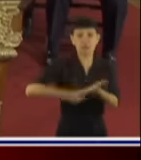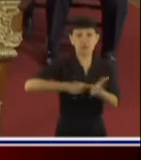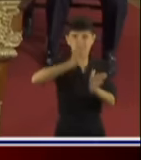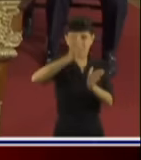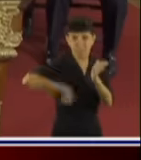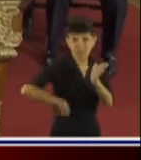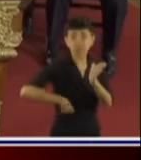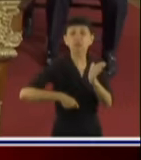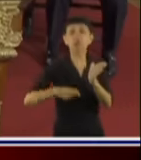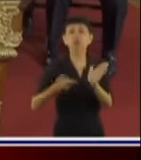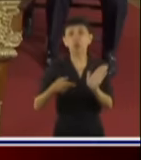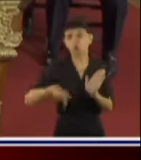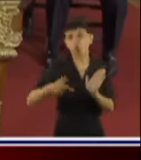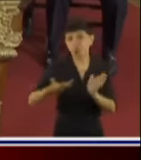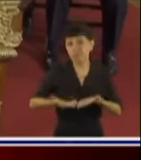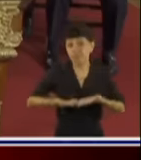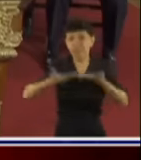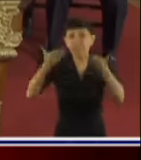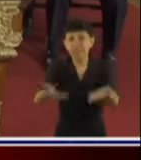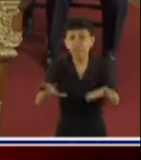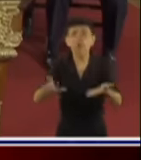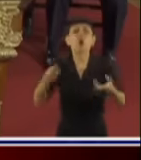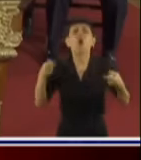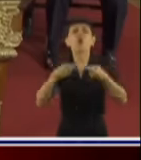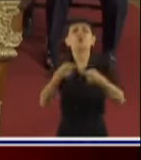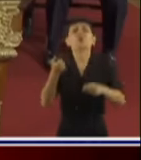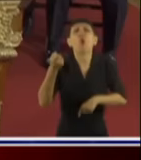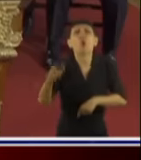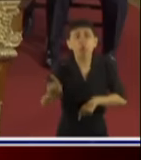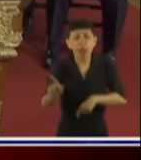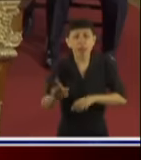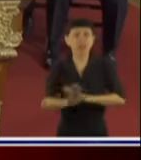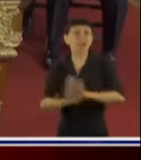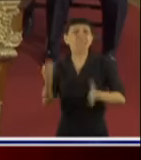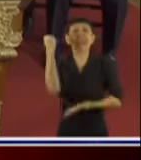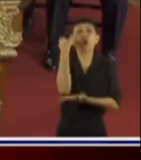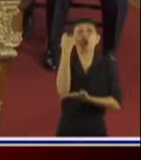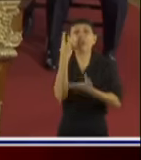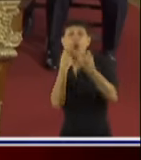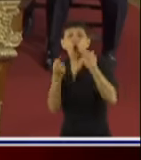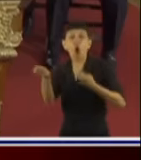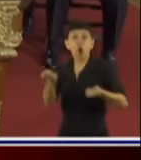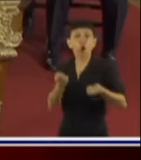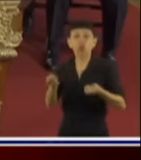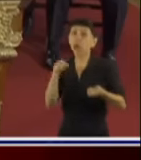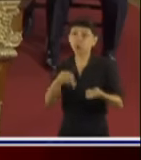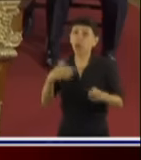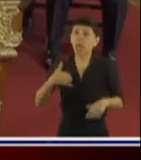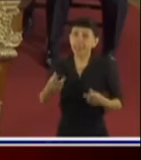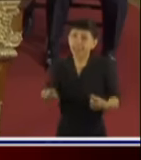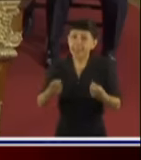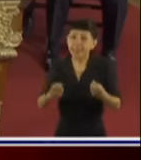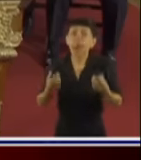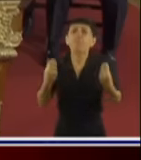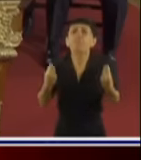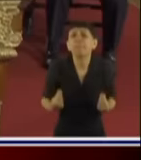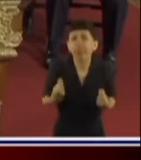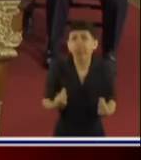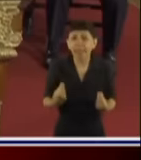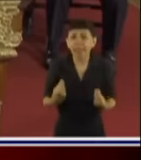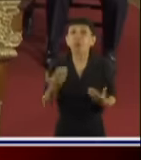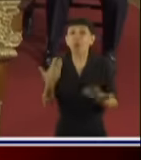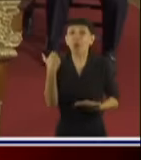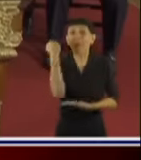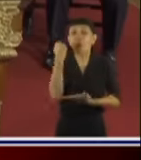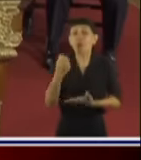Así que hay muchos de los puntos que a mí me parecen más que lógicos. En todo caso, lo que uno podría discutir, repito, me parece